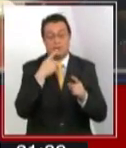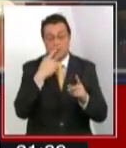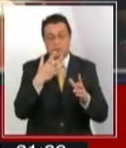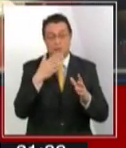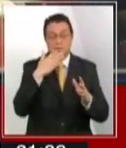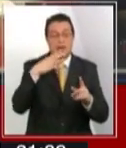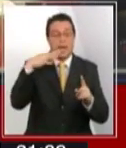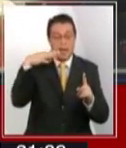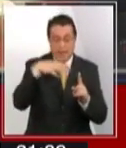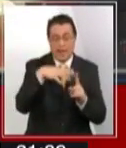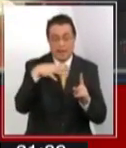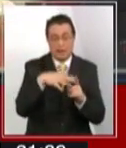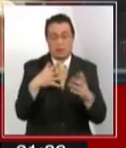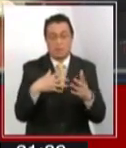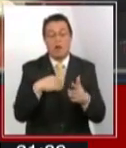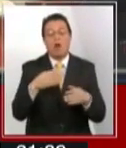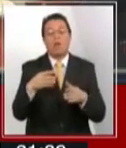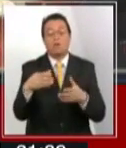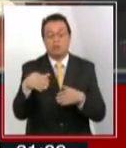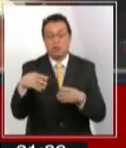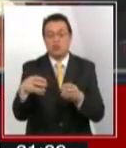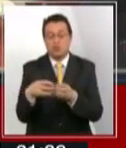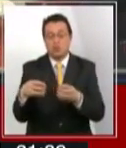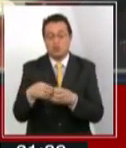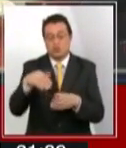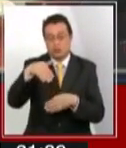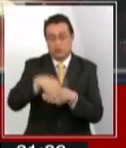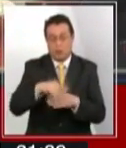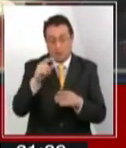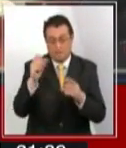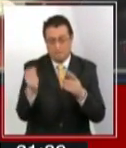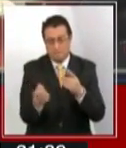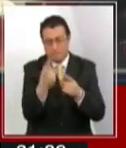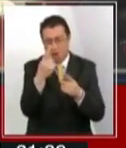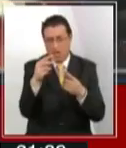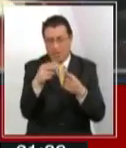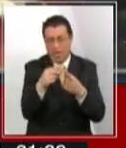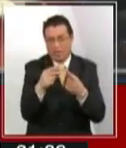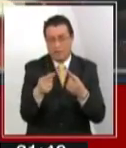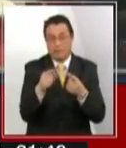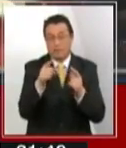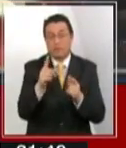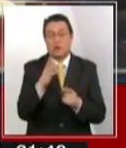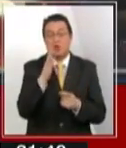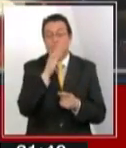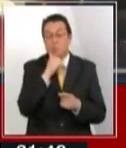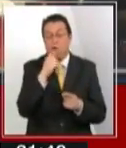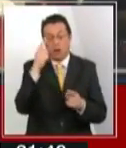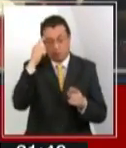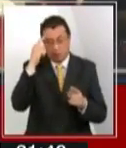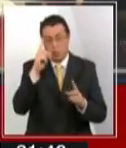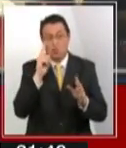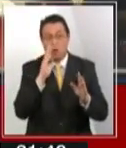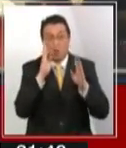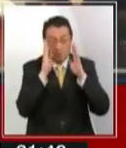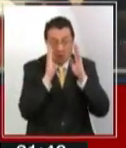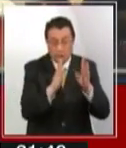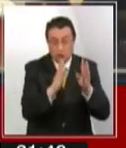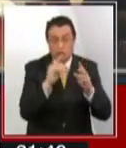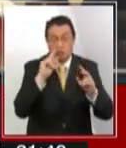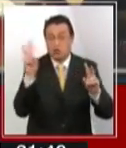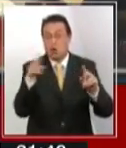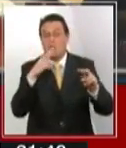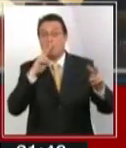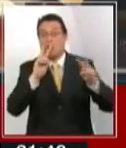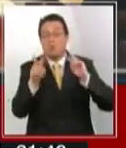para juntar los recursos, para que fuera prioridad. Usted lo decía recién. Como no había una atención mediática, no se lograba que finalmente este tema